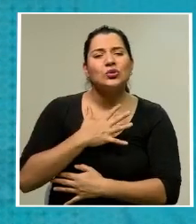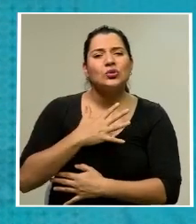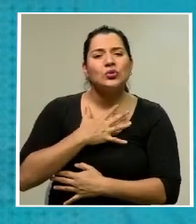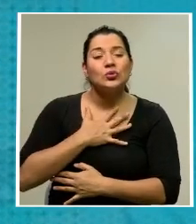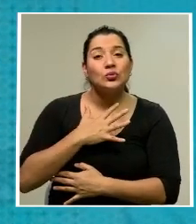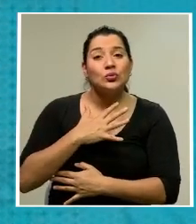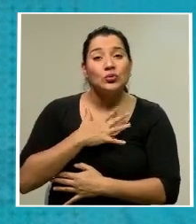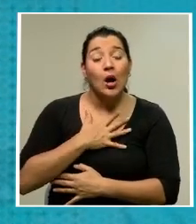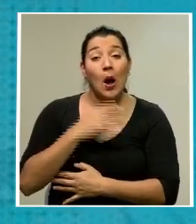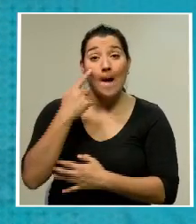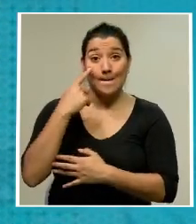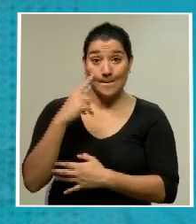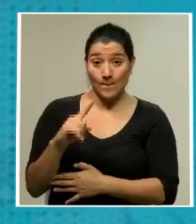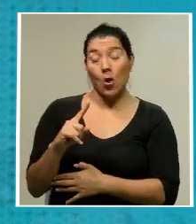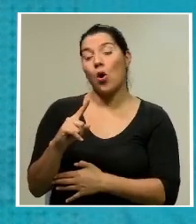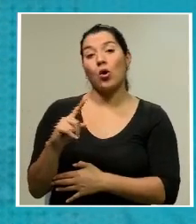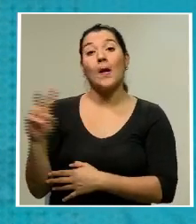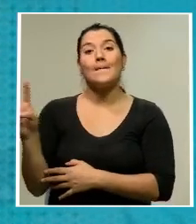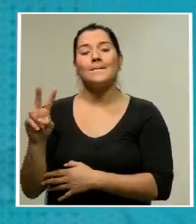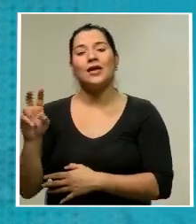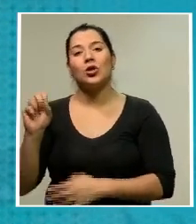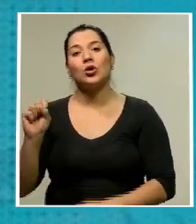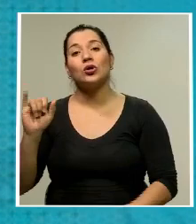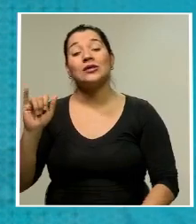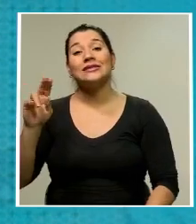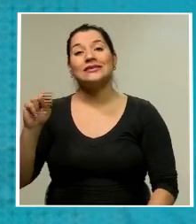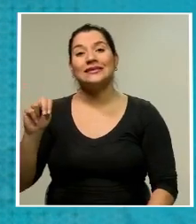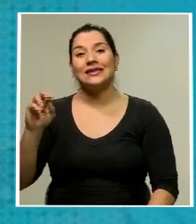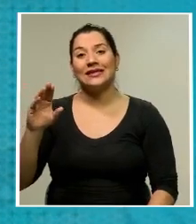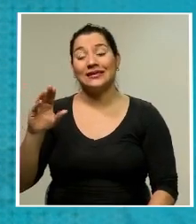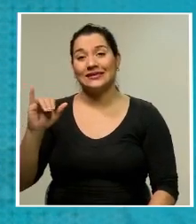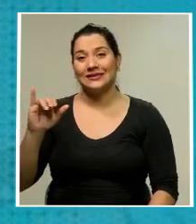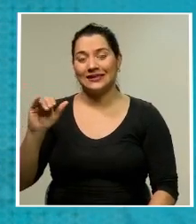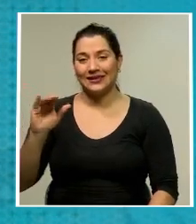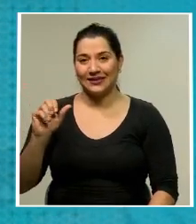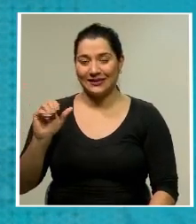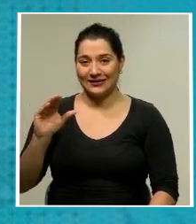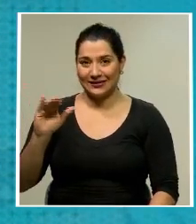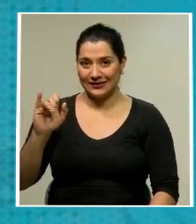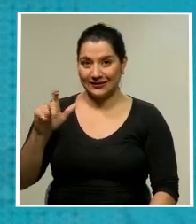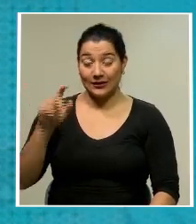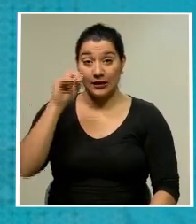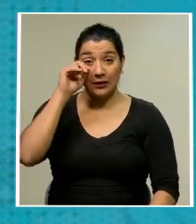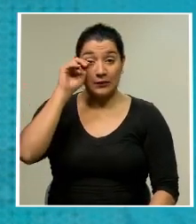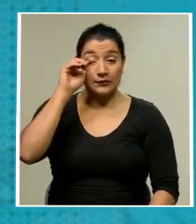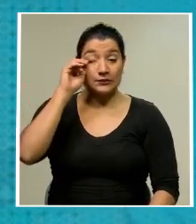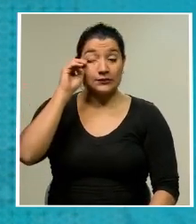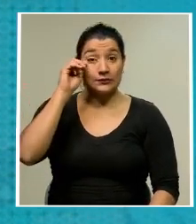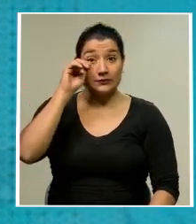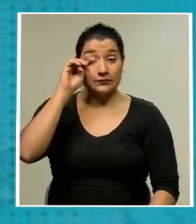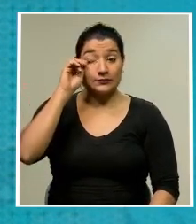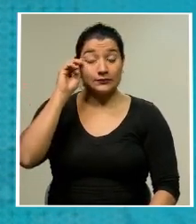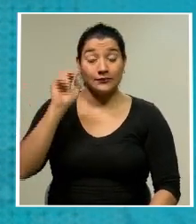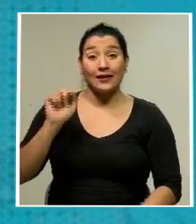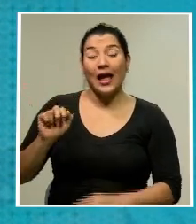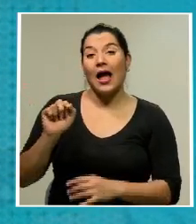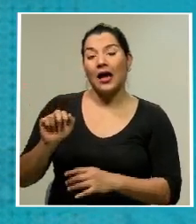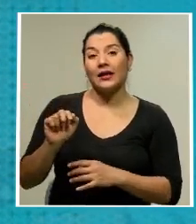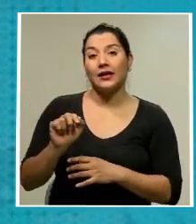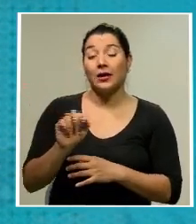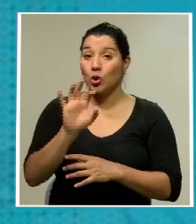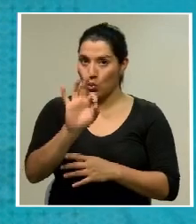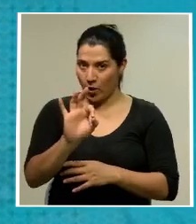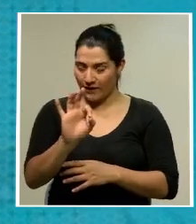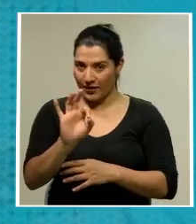grave producida por el virus respiratorio sincicial. De estos 9 pacientes, 6 se